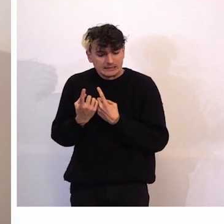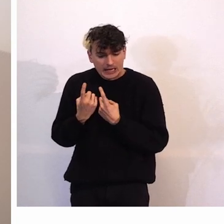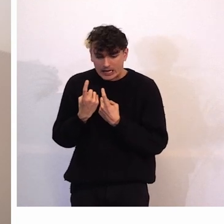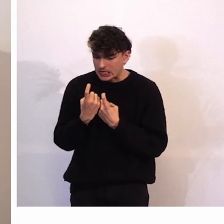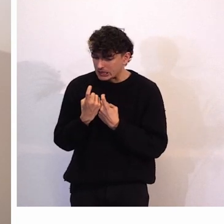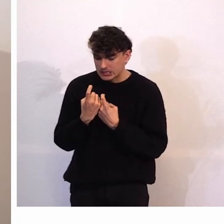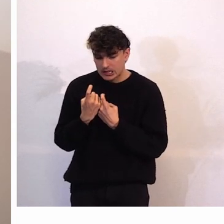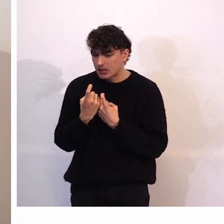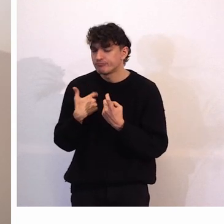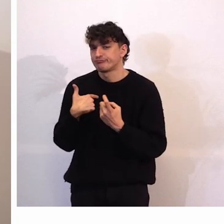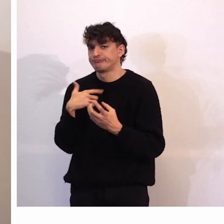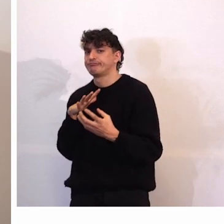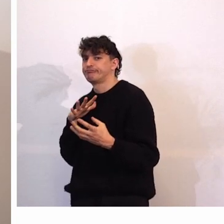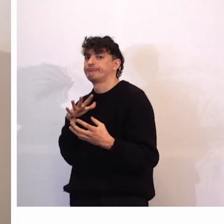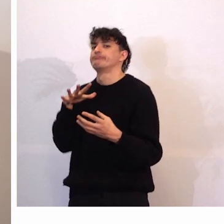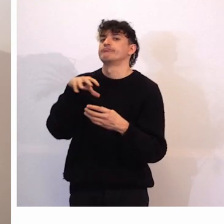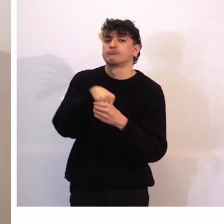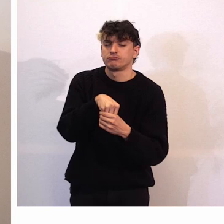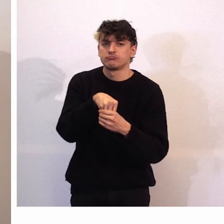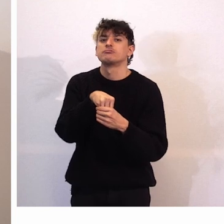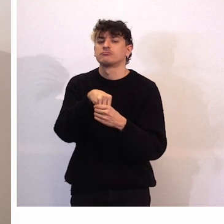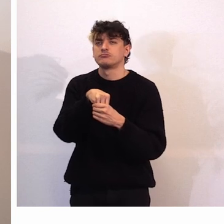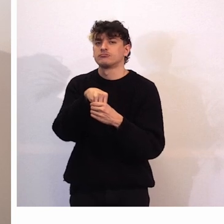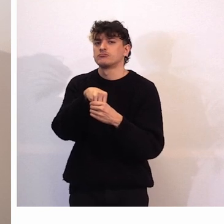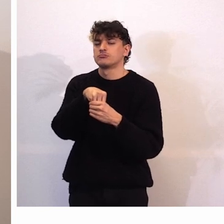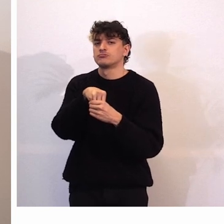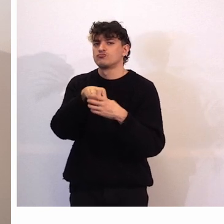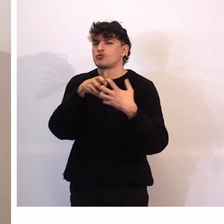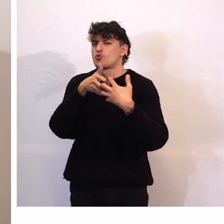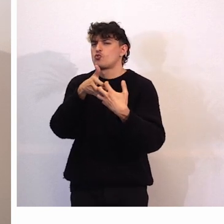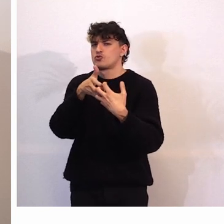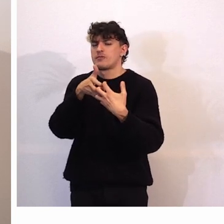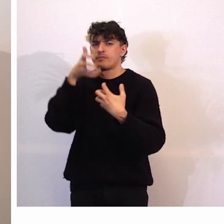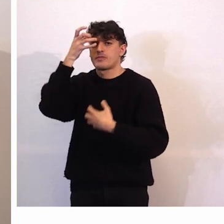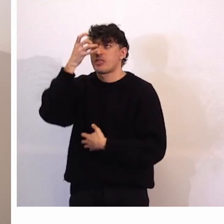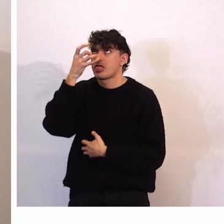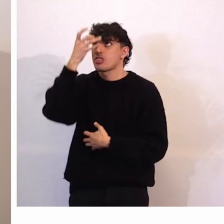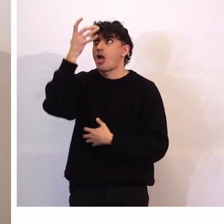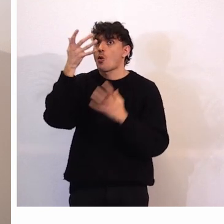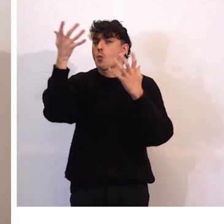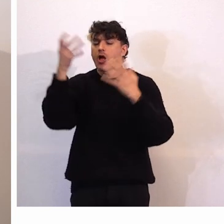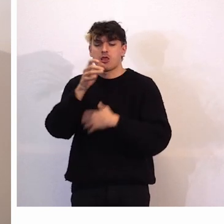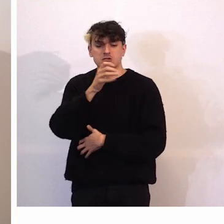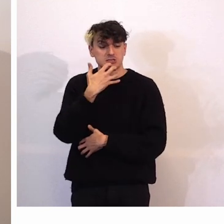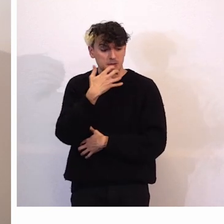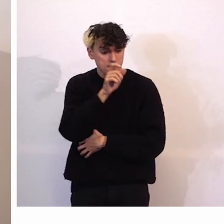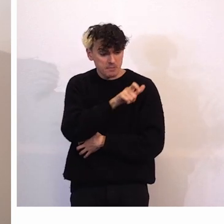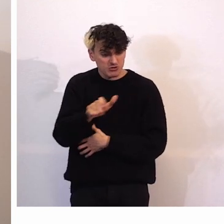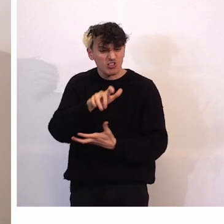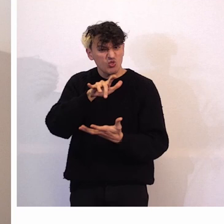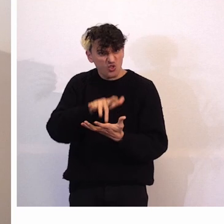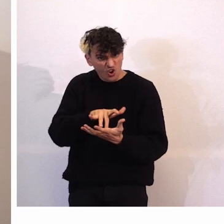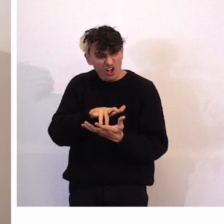de implicarme con la idea de que si las personas sufrimos esas